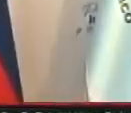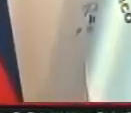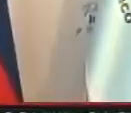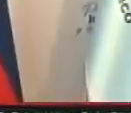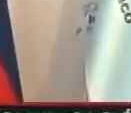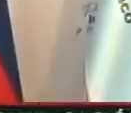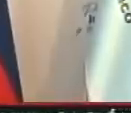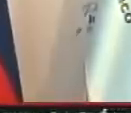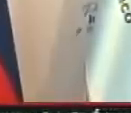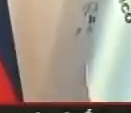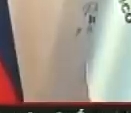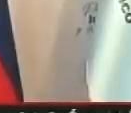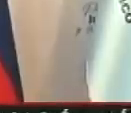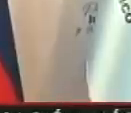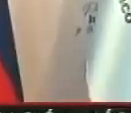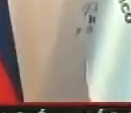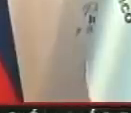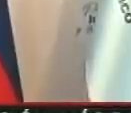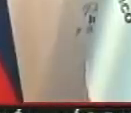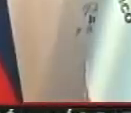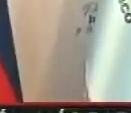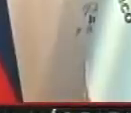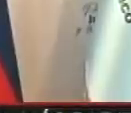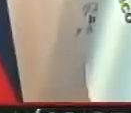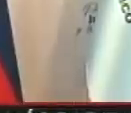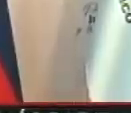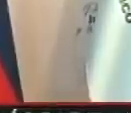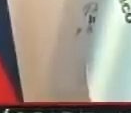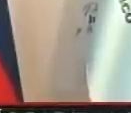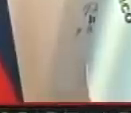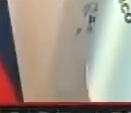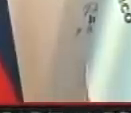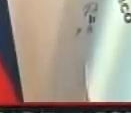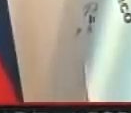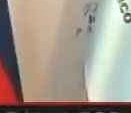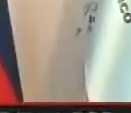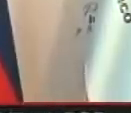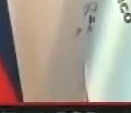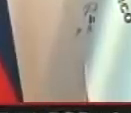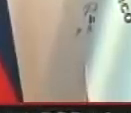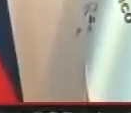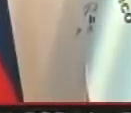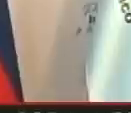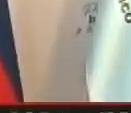sombrías, de un canal de televisión o de una radio,